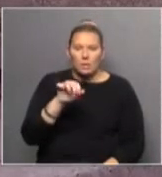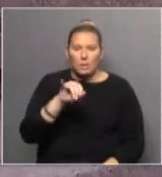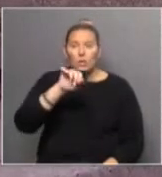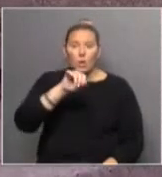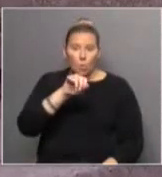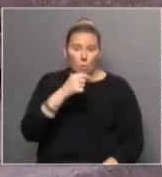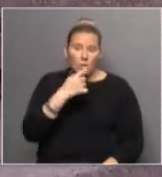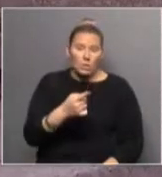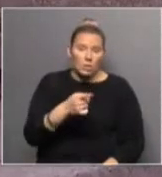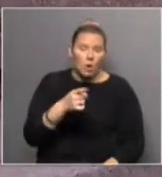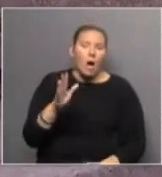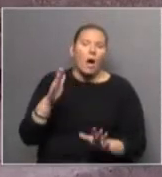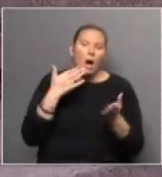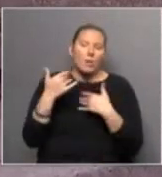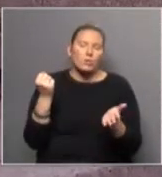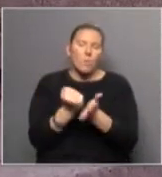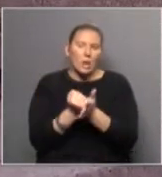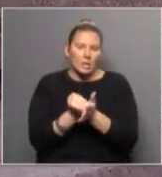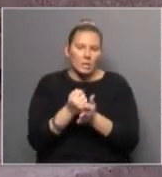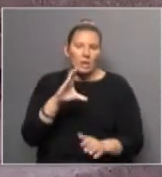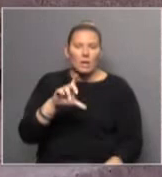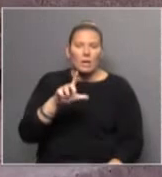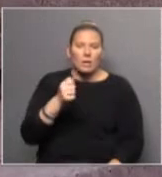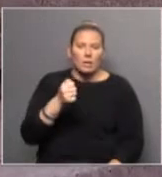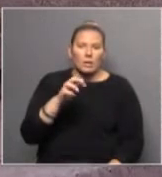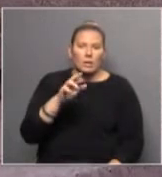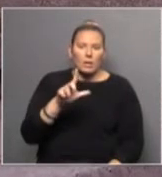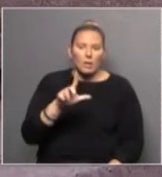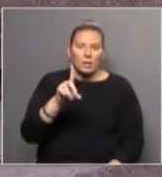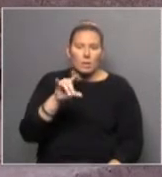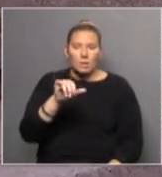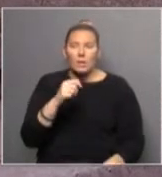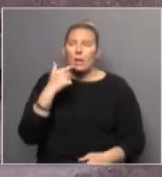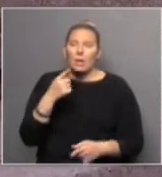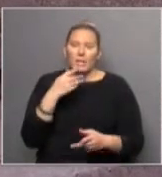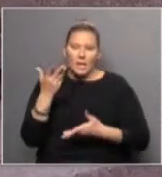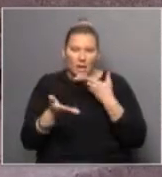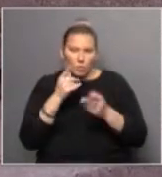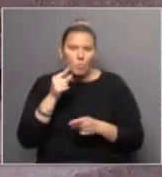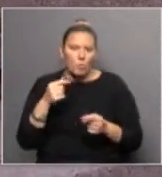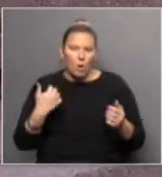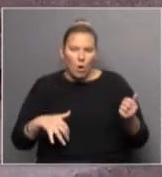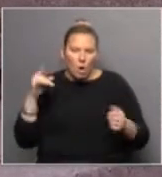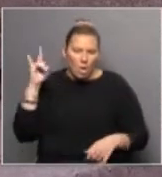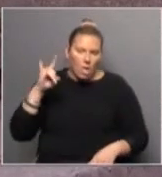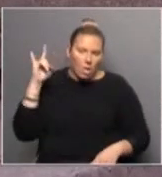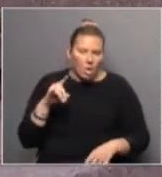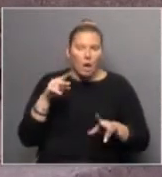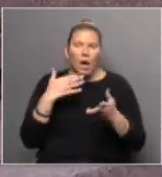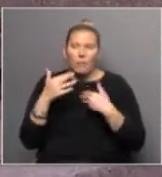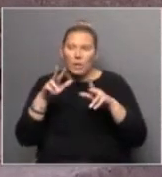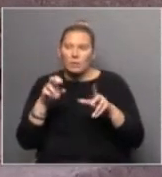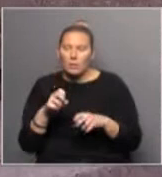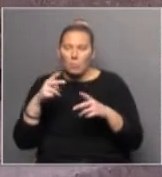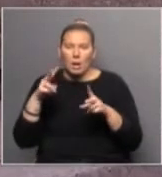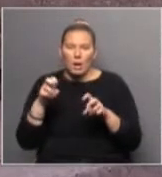estoy hablando de Claldi. Claro, que era como agarrar esa cosa reivindicativa que a veces, porque esa canción es medio metalera, el metal a veces se mete en temas oscuros, no sé